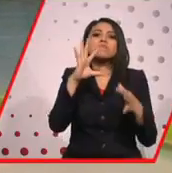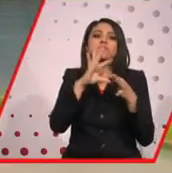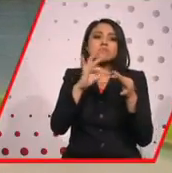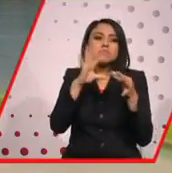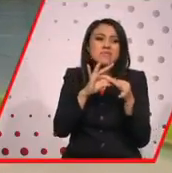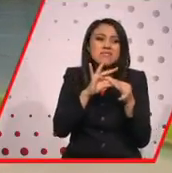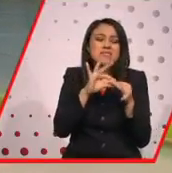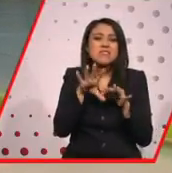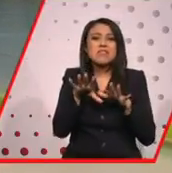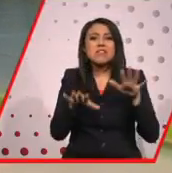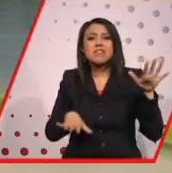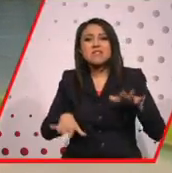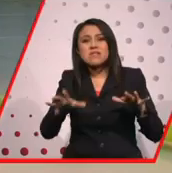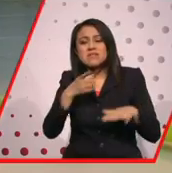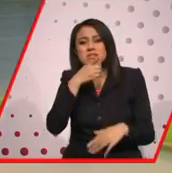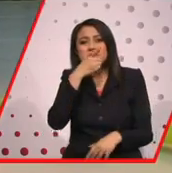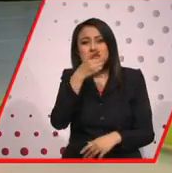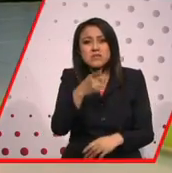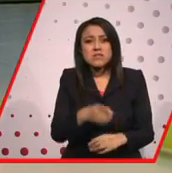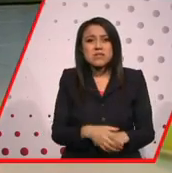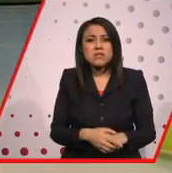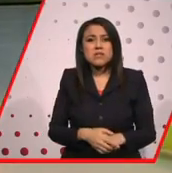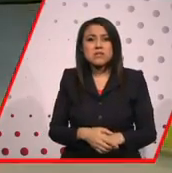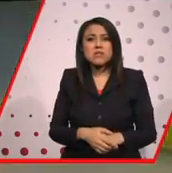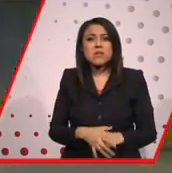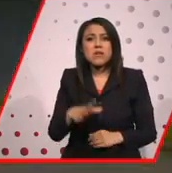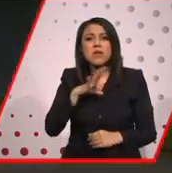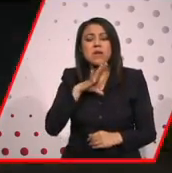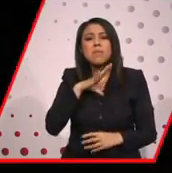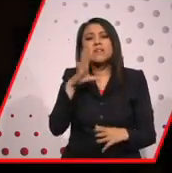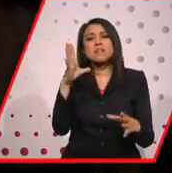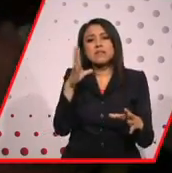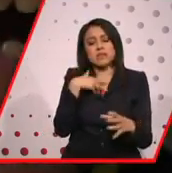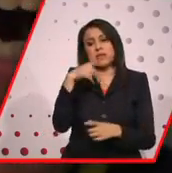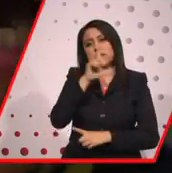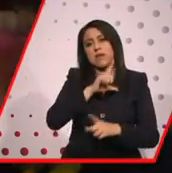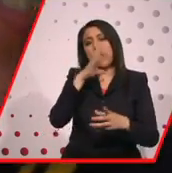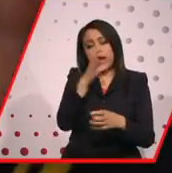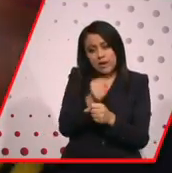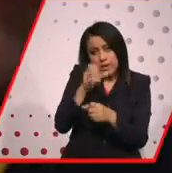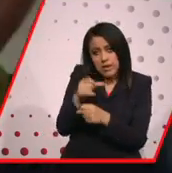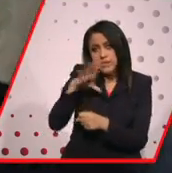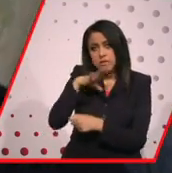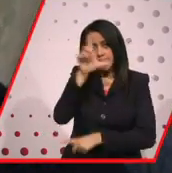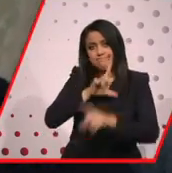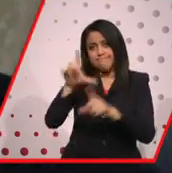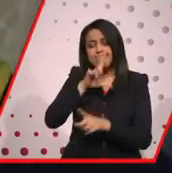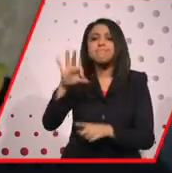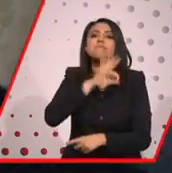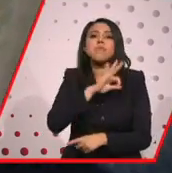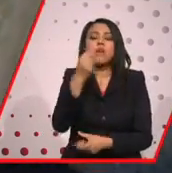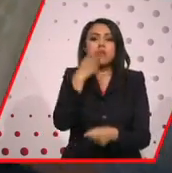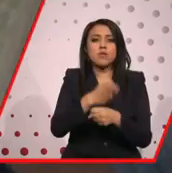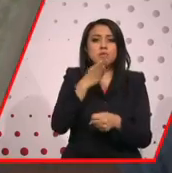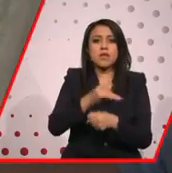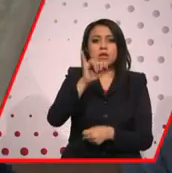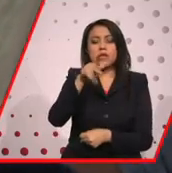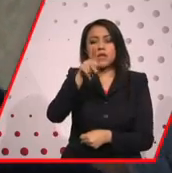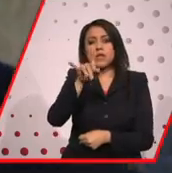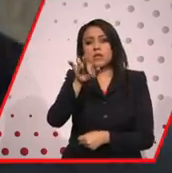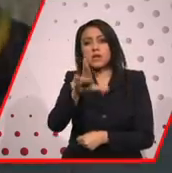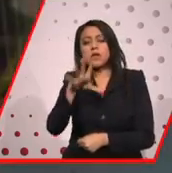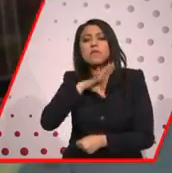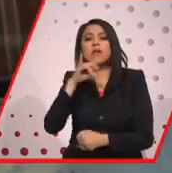necesidad de hablarle por medio de señas. Actualmente, Iker es atendido en el Instituto Nacional